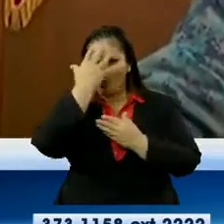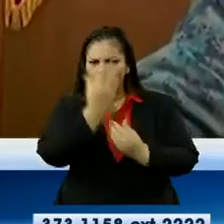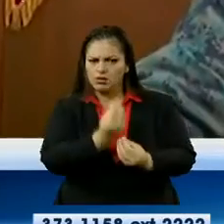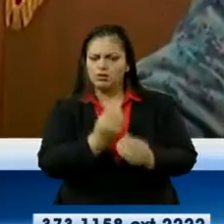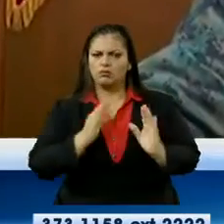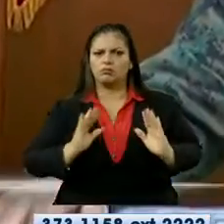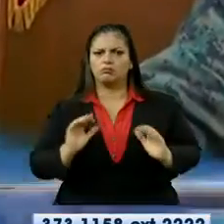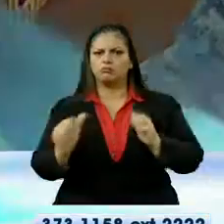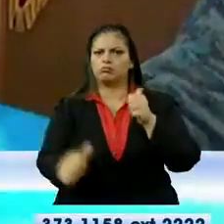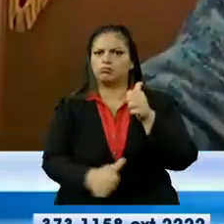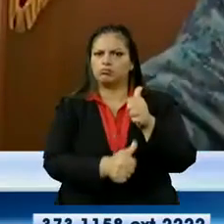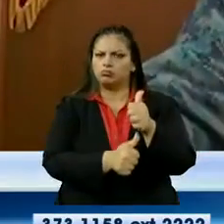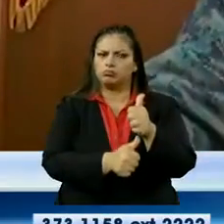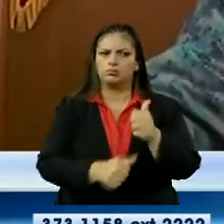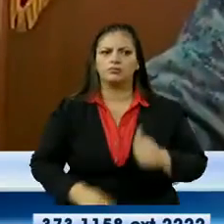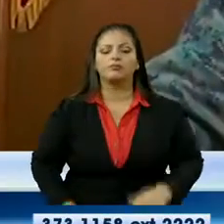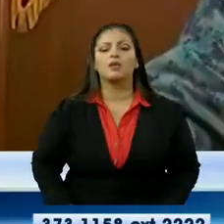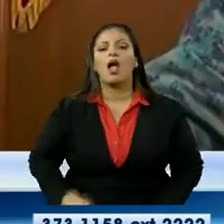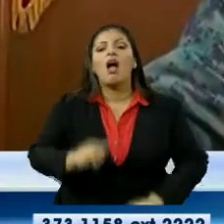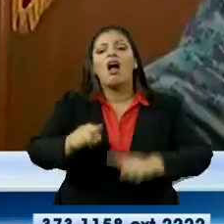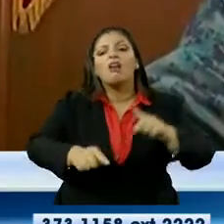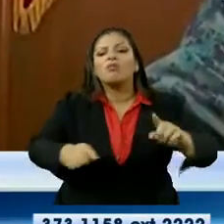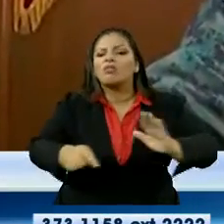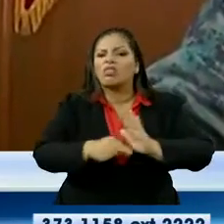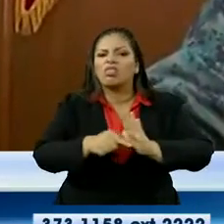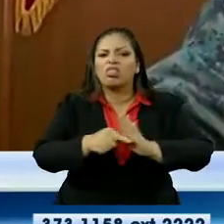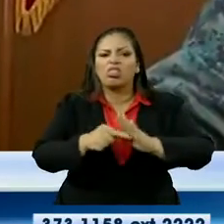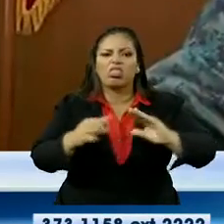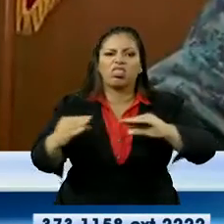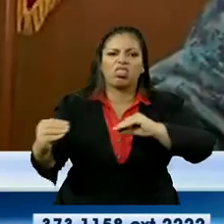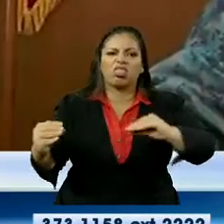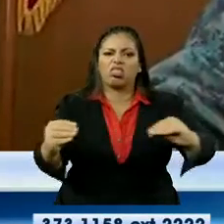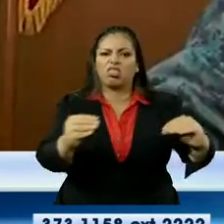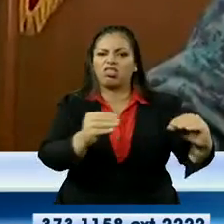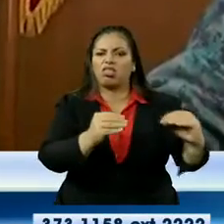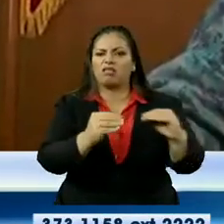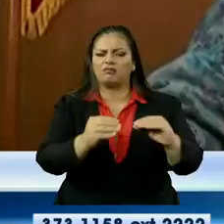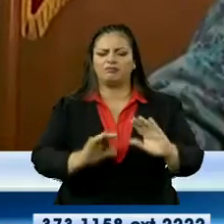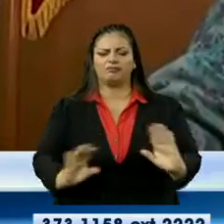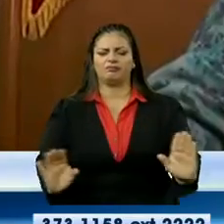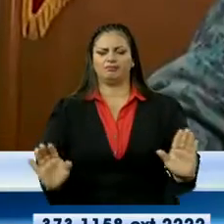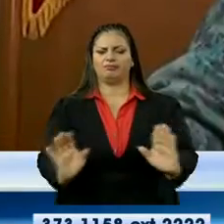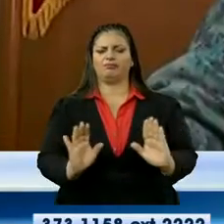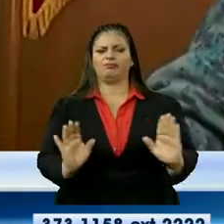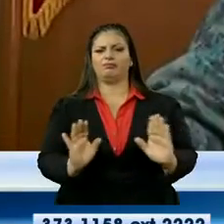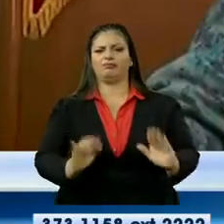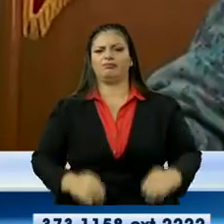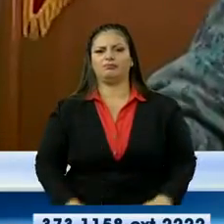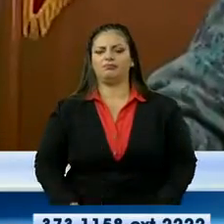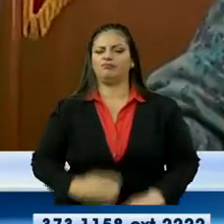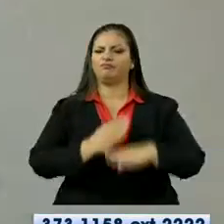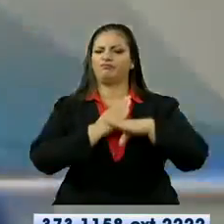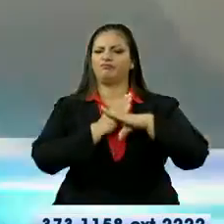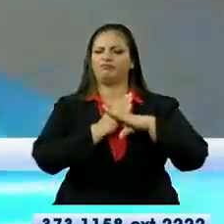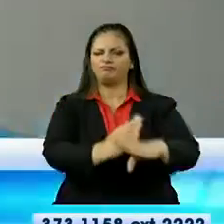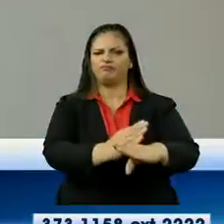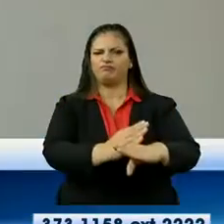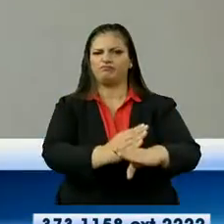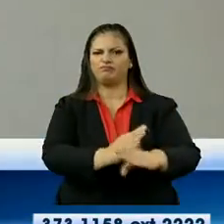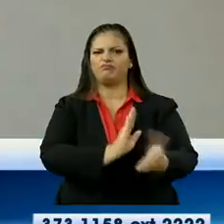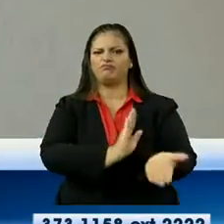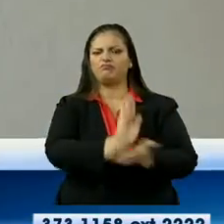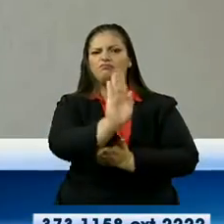insinuaciones, este tipo de comentarios que se han dado de manera muy ligera y tendenciosa, nosotros rechazamos. El